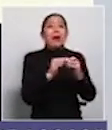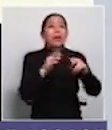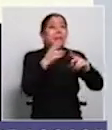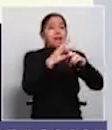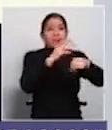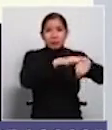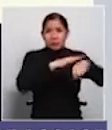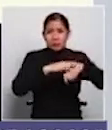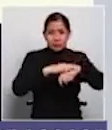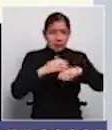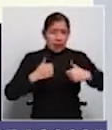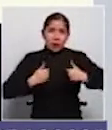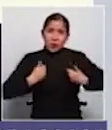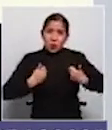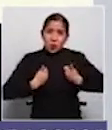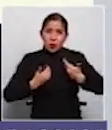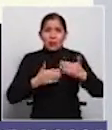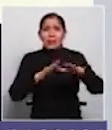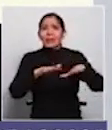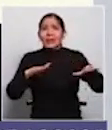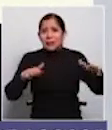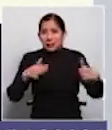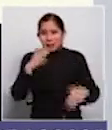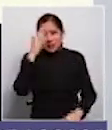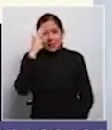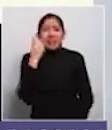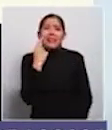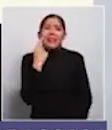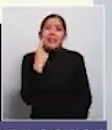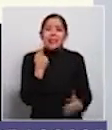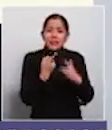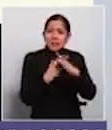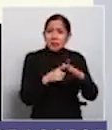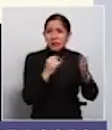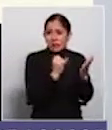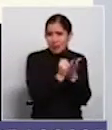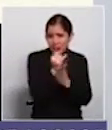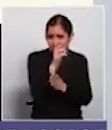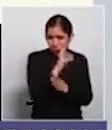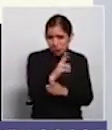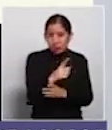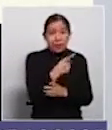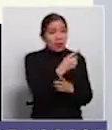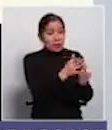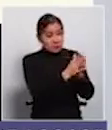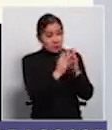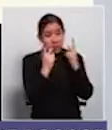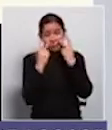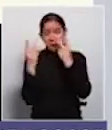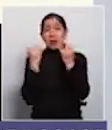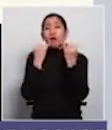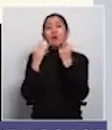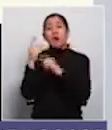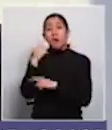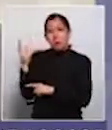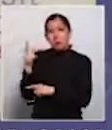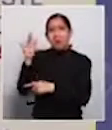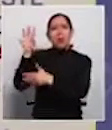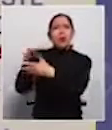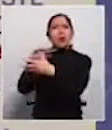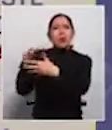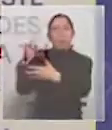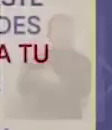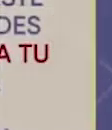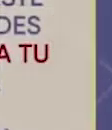menores de edad que recién están incursionando en lo que son las redes sociales. Queremos que nos acompañe a revisar la siguiente información, este cuadro que también